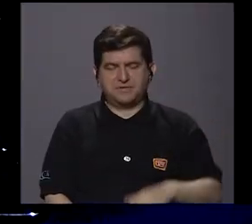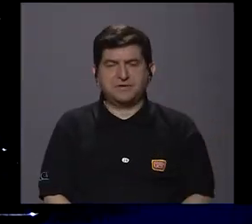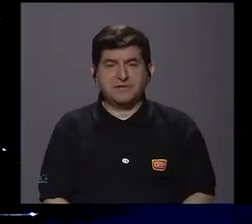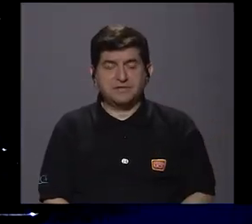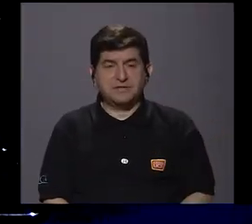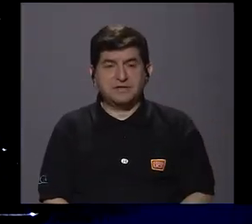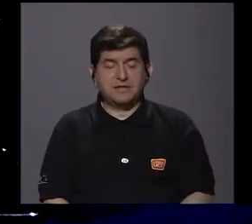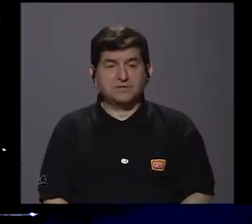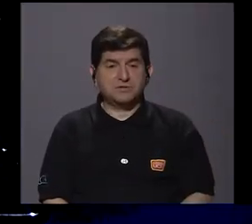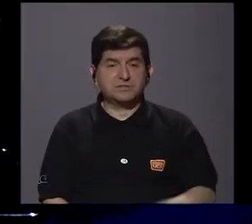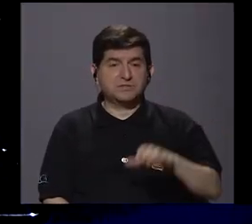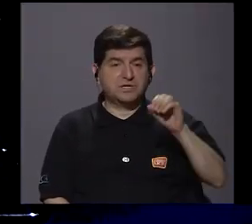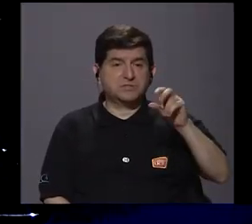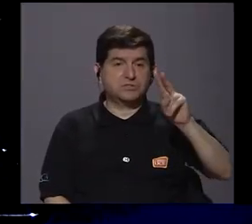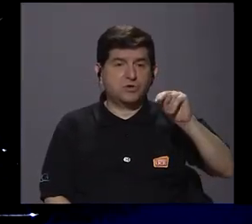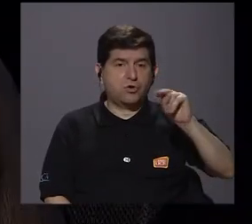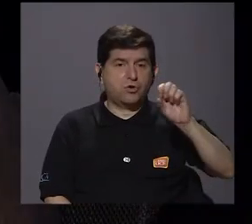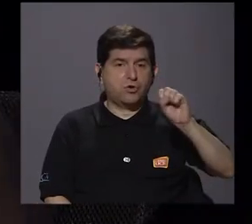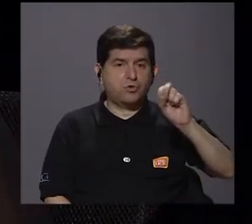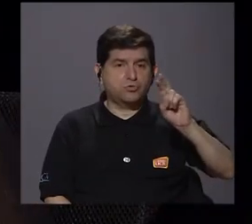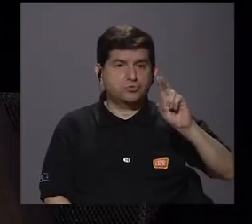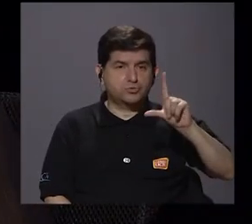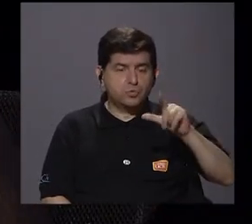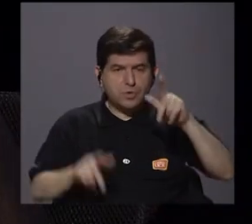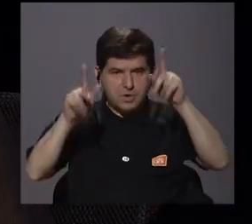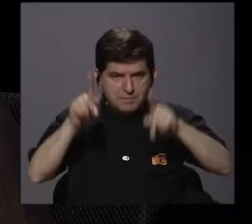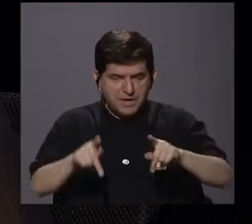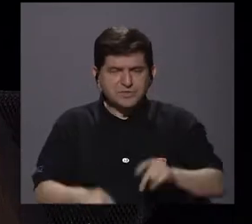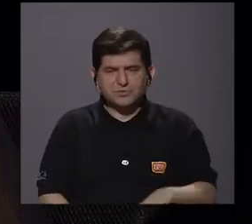fue desconsiderado, podría decirse? Fue